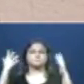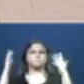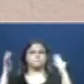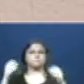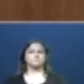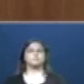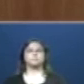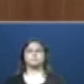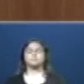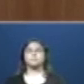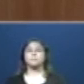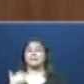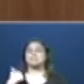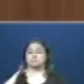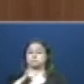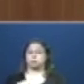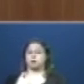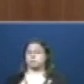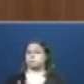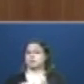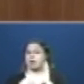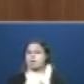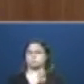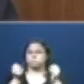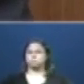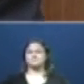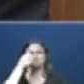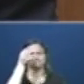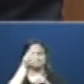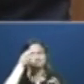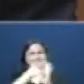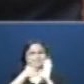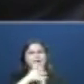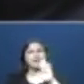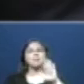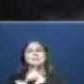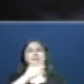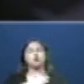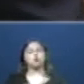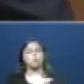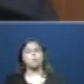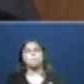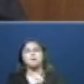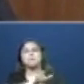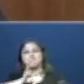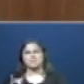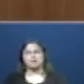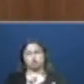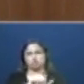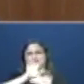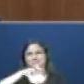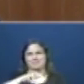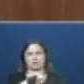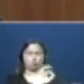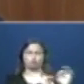Estatal una vez aprobada nuestra futura ley abordaremos la concreción y el desarrollo de ese nuevo mapa de ordenación del territorio de Castilla y león